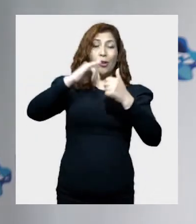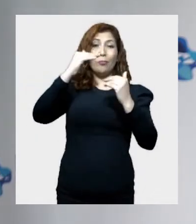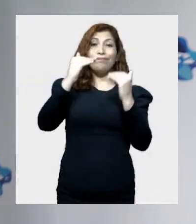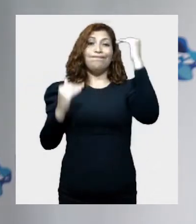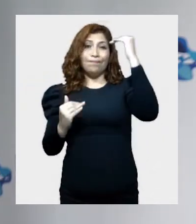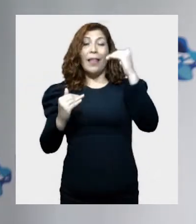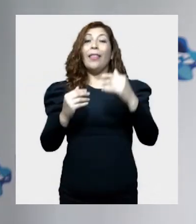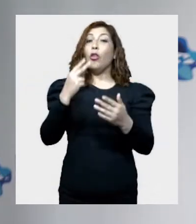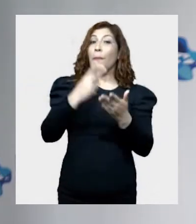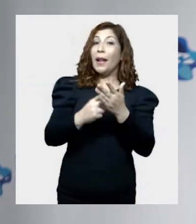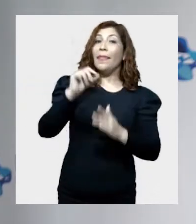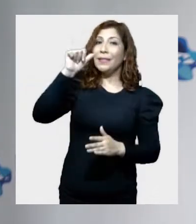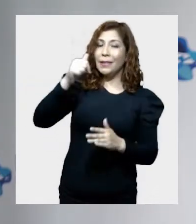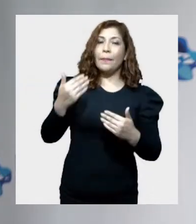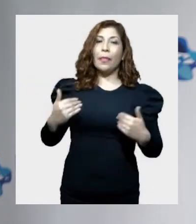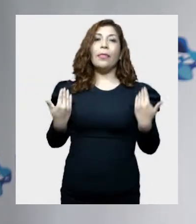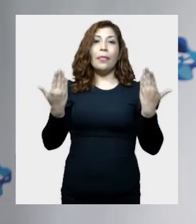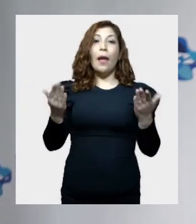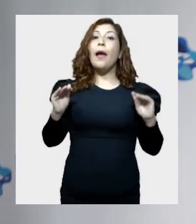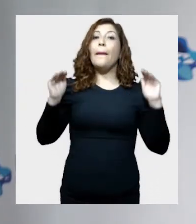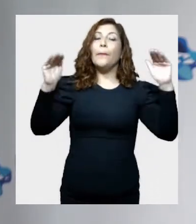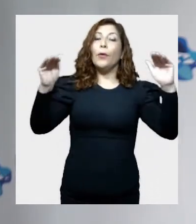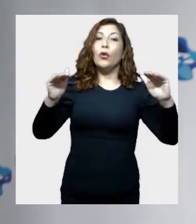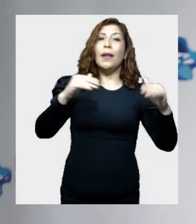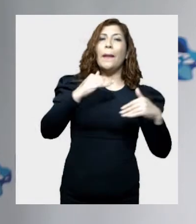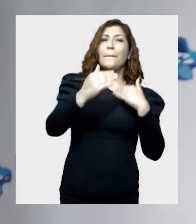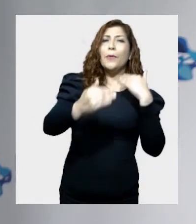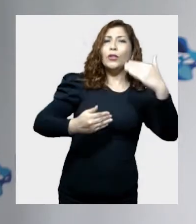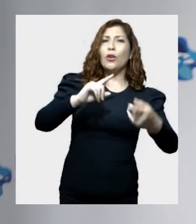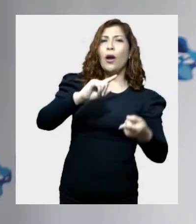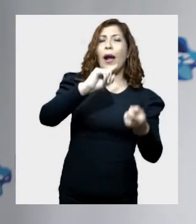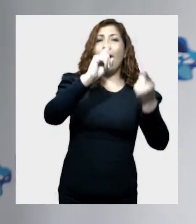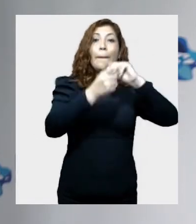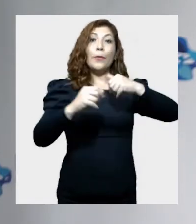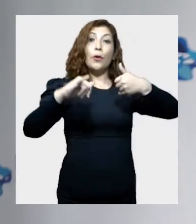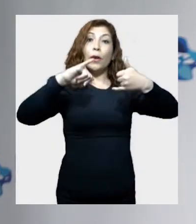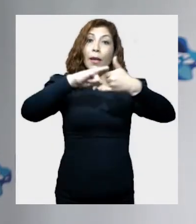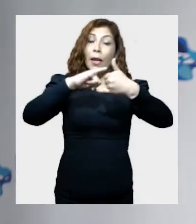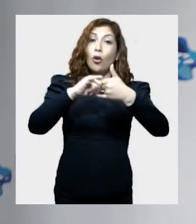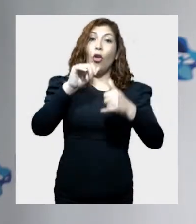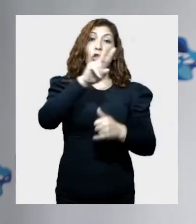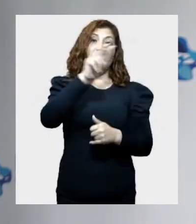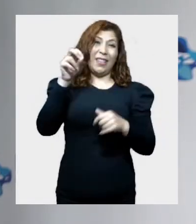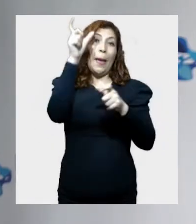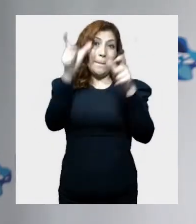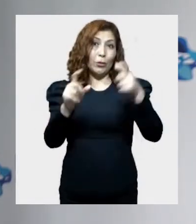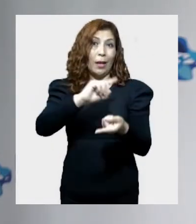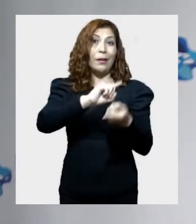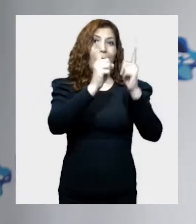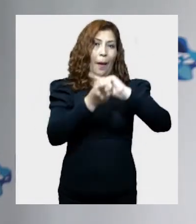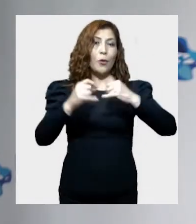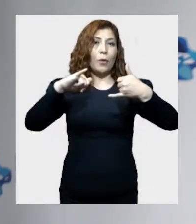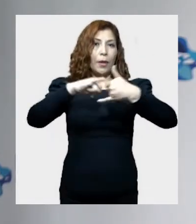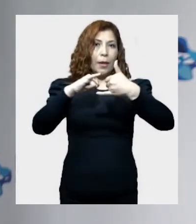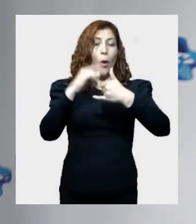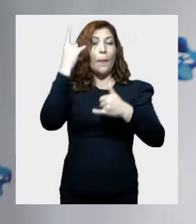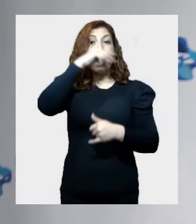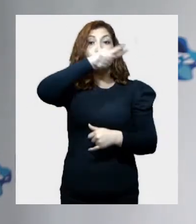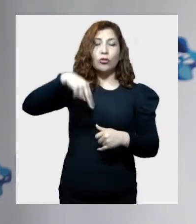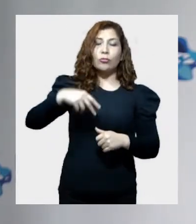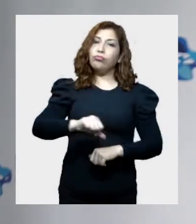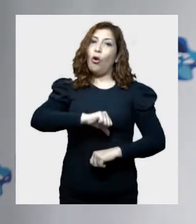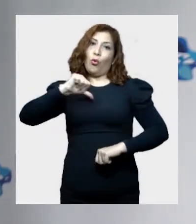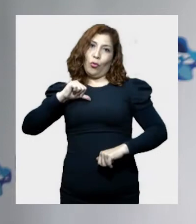y ha brindado apoyo en el proceso de transición de género a cerca de 200 personas. Para nosotros es un